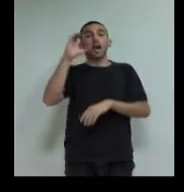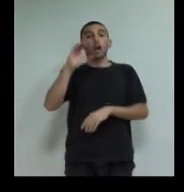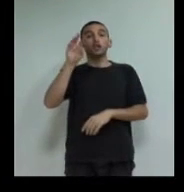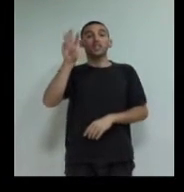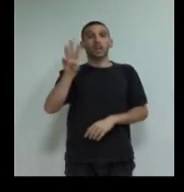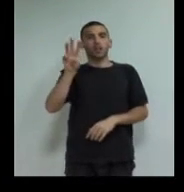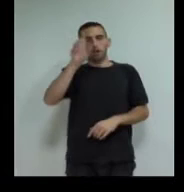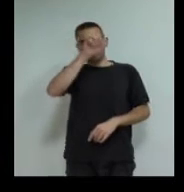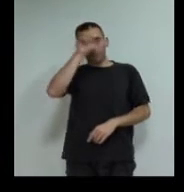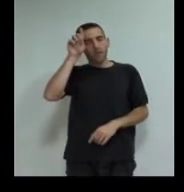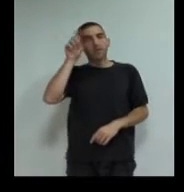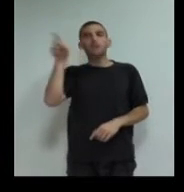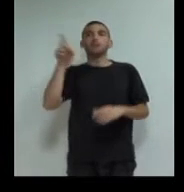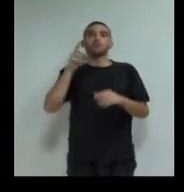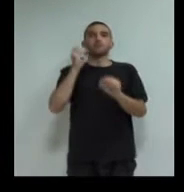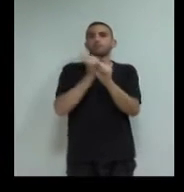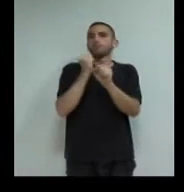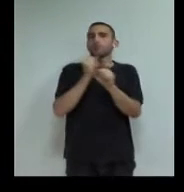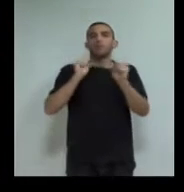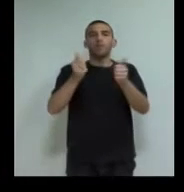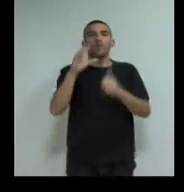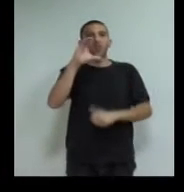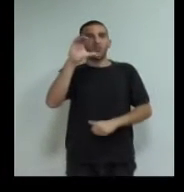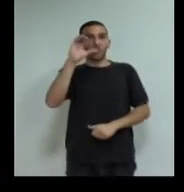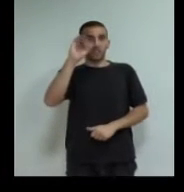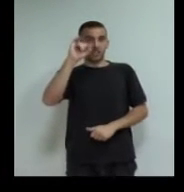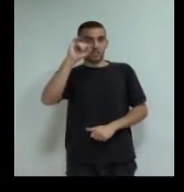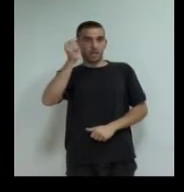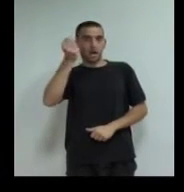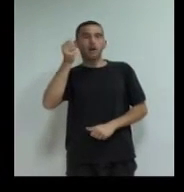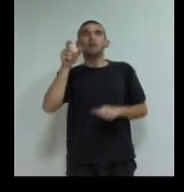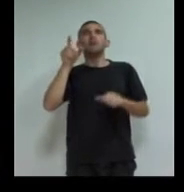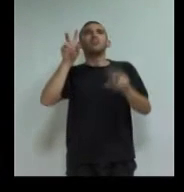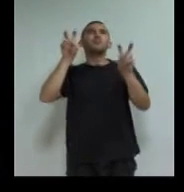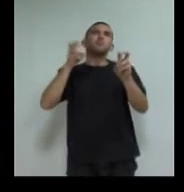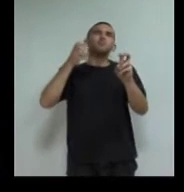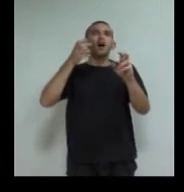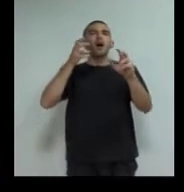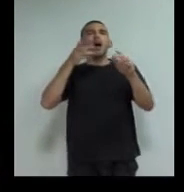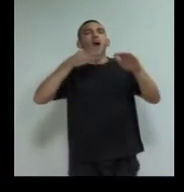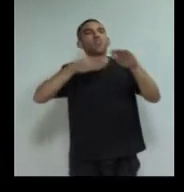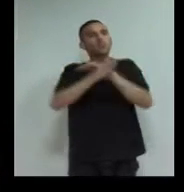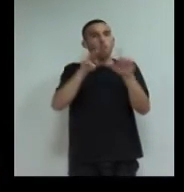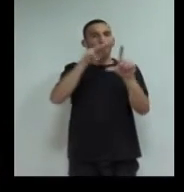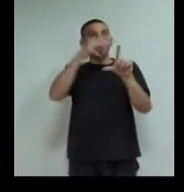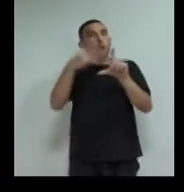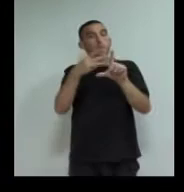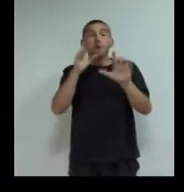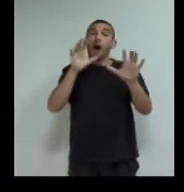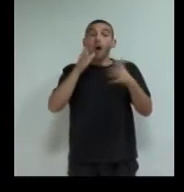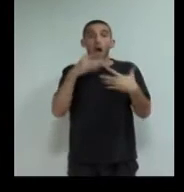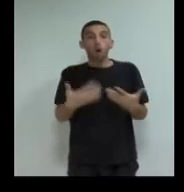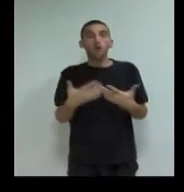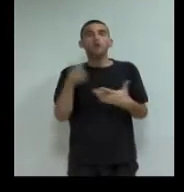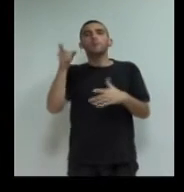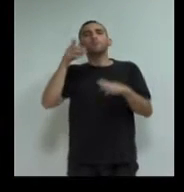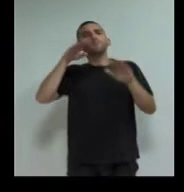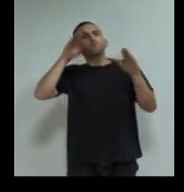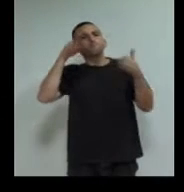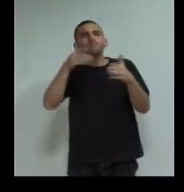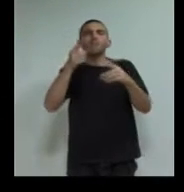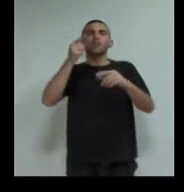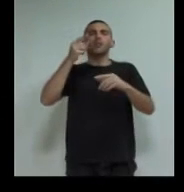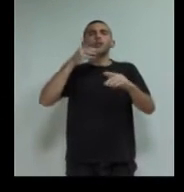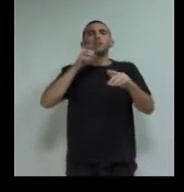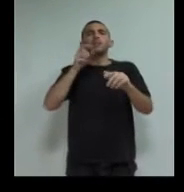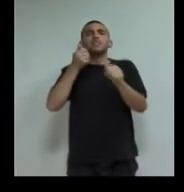el CESIA, en un primer momento en temas de accesibilidad web y en la actualidad está centrado en el seguimiento de los servicios de